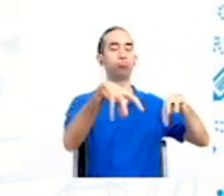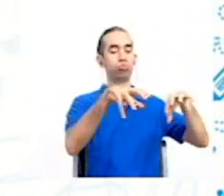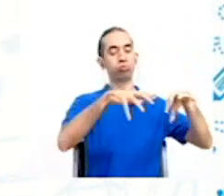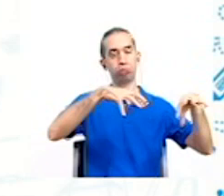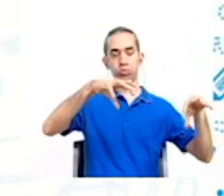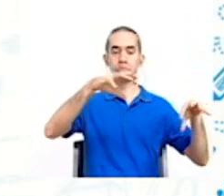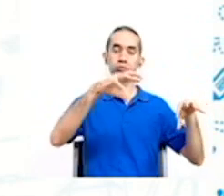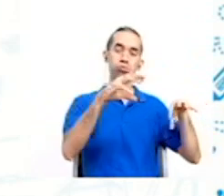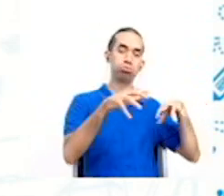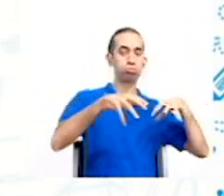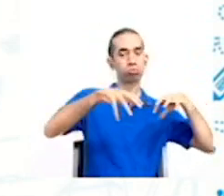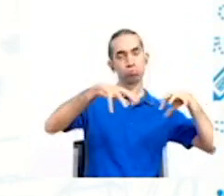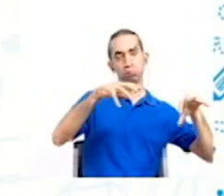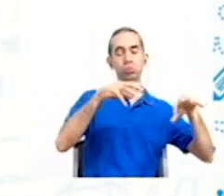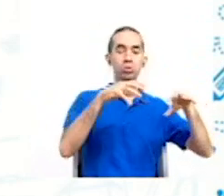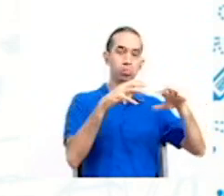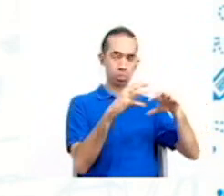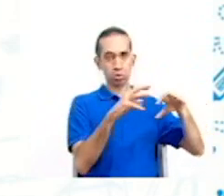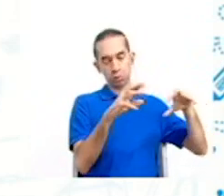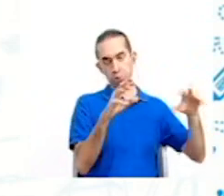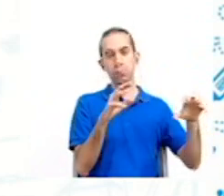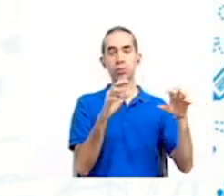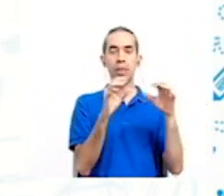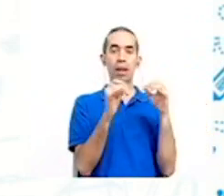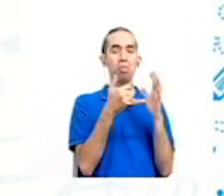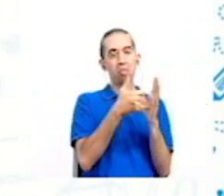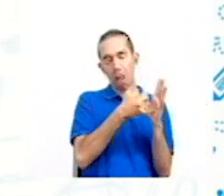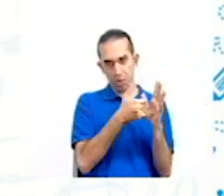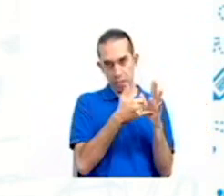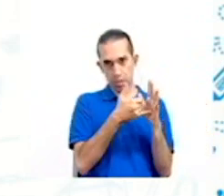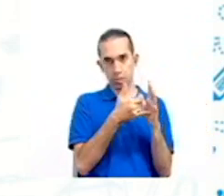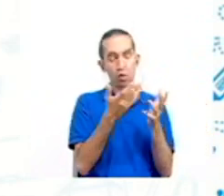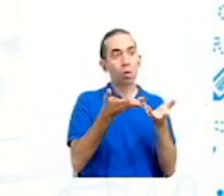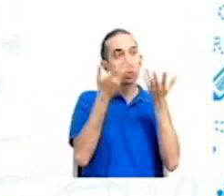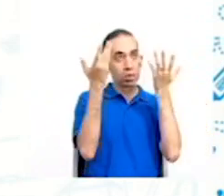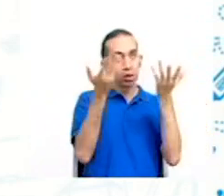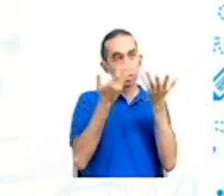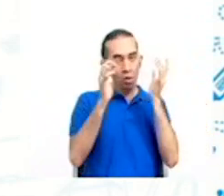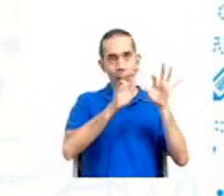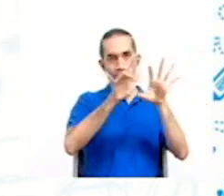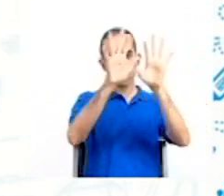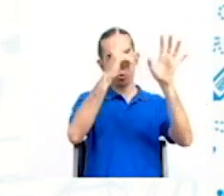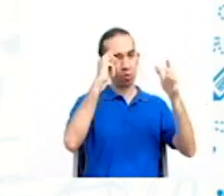muy débiles, pero unen el oxígeno con el oxígeno. De hecho, piensen que por eso el oxígeno es un gas.